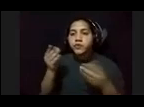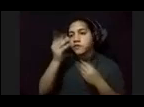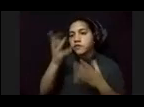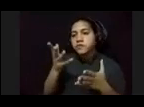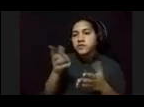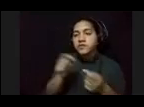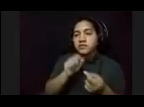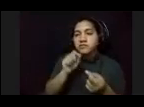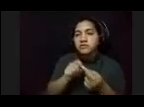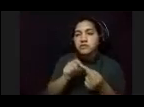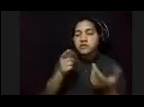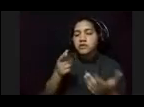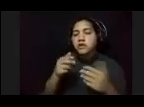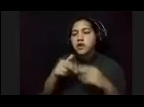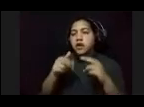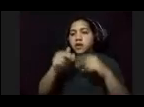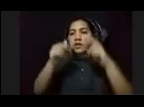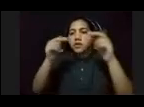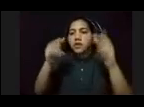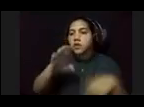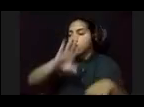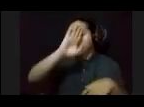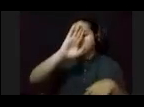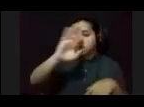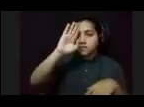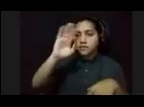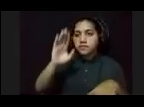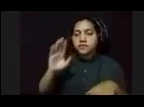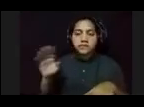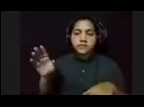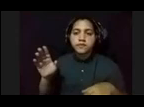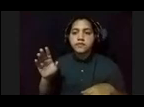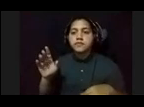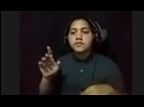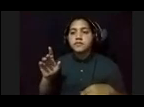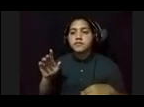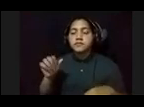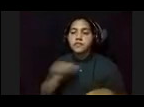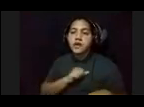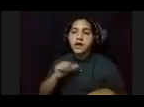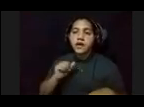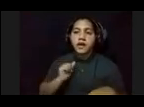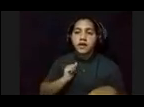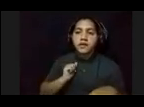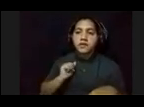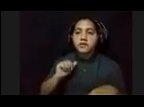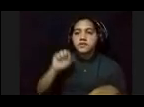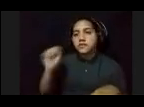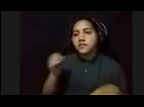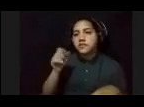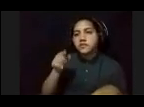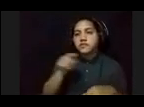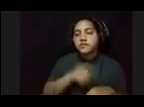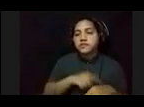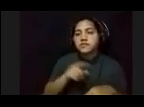se construyó dicho hospital. No obstante, el alcalde de San Juan, para esa época, Roberto